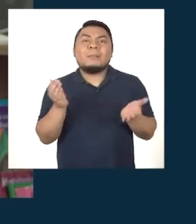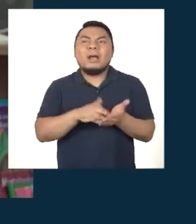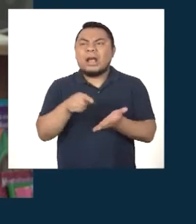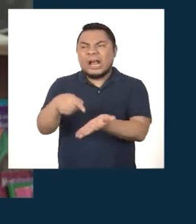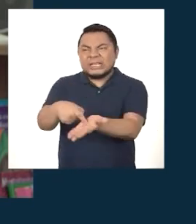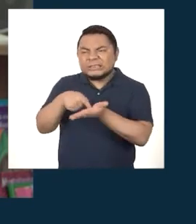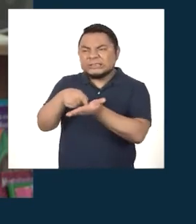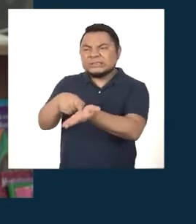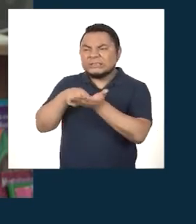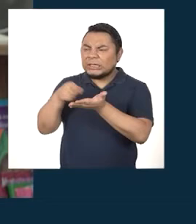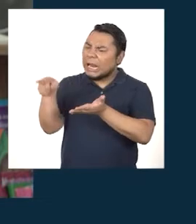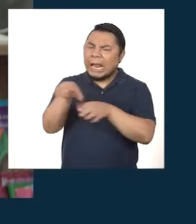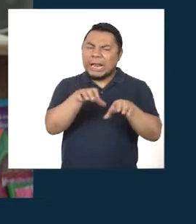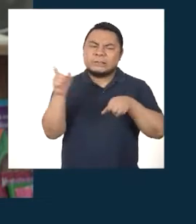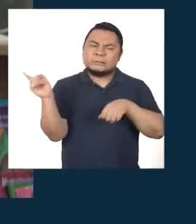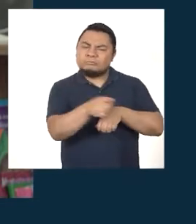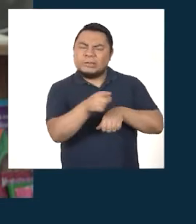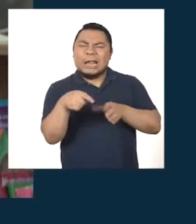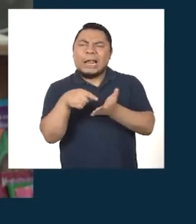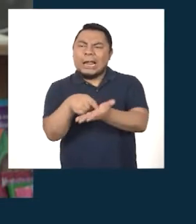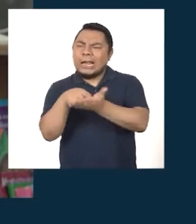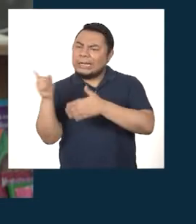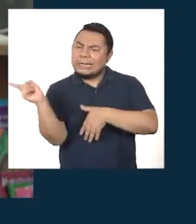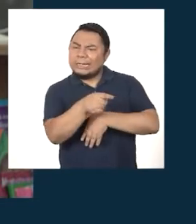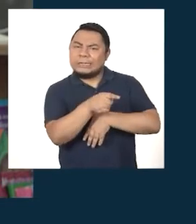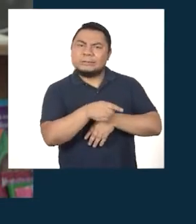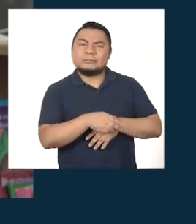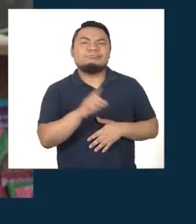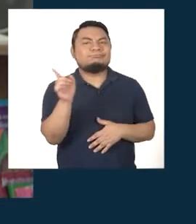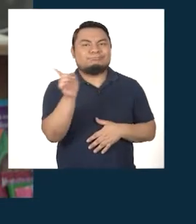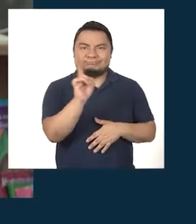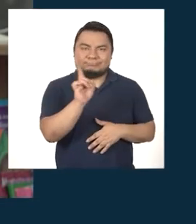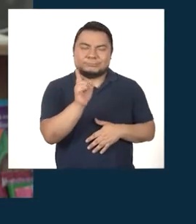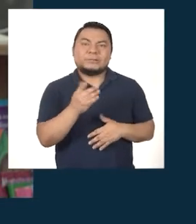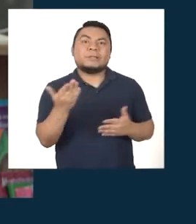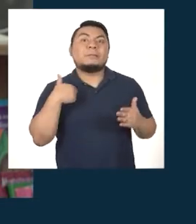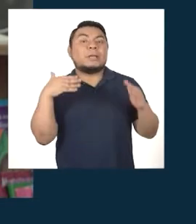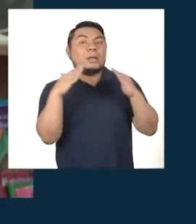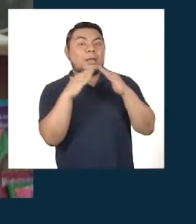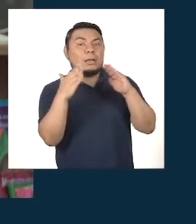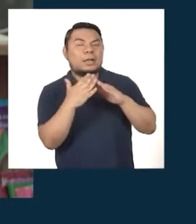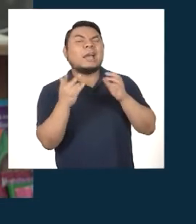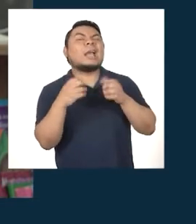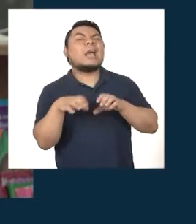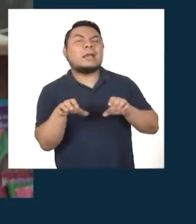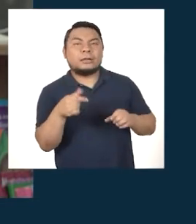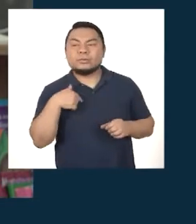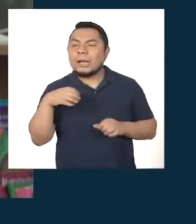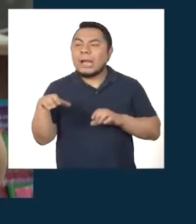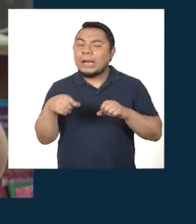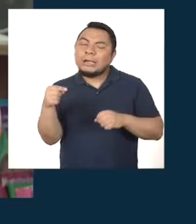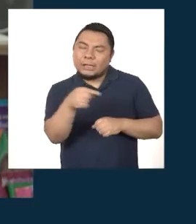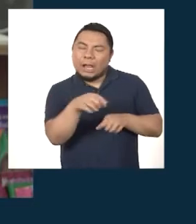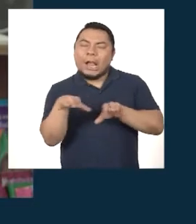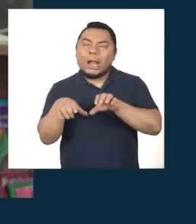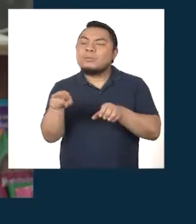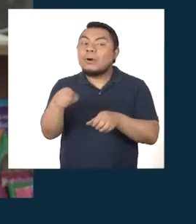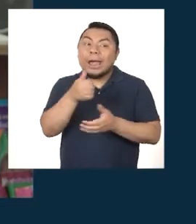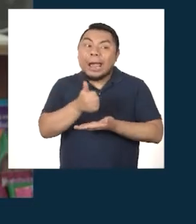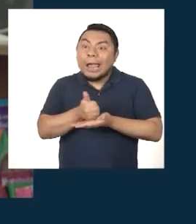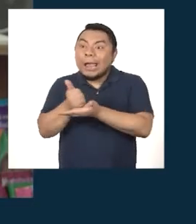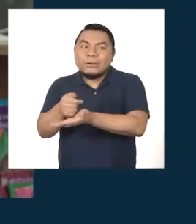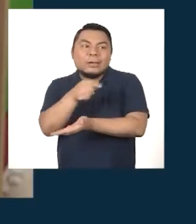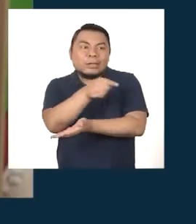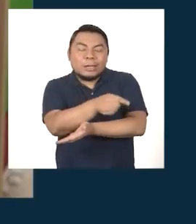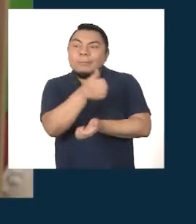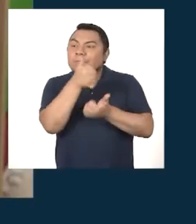la obligación y lo tienes que hacer porque yo lo digo, en mi caso lo que yo aplico es: hazlo, hija, porque esto te va a ayudar a